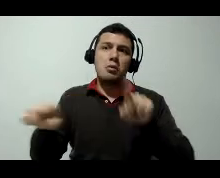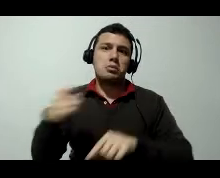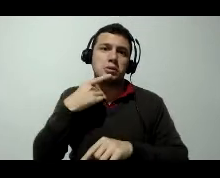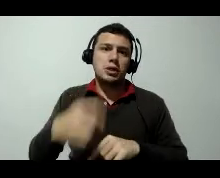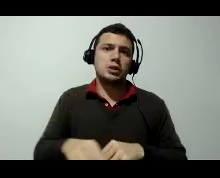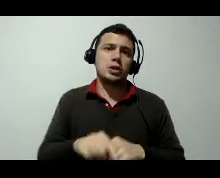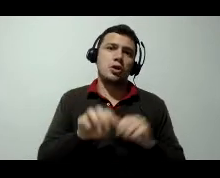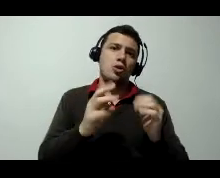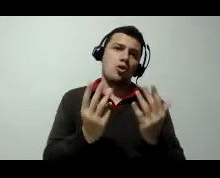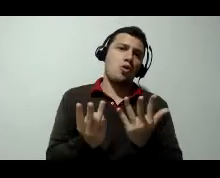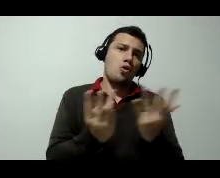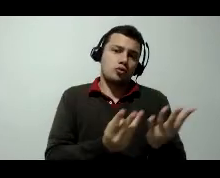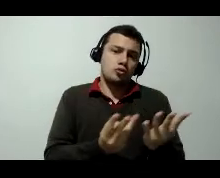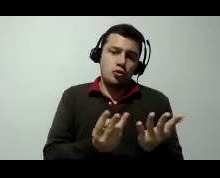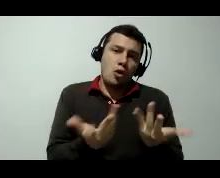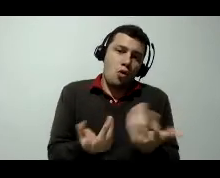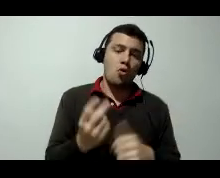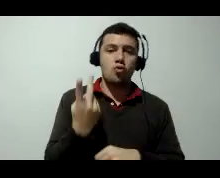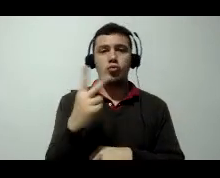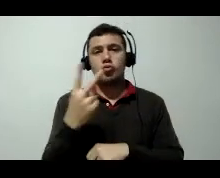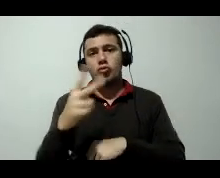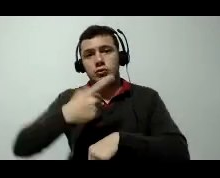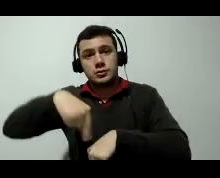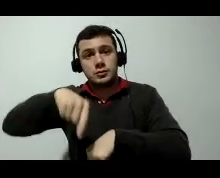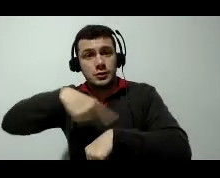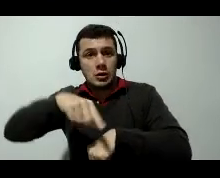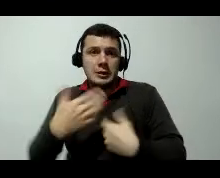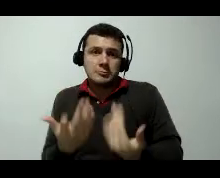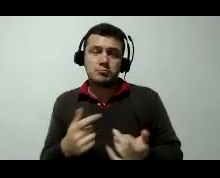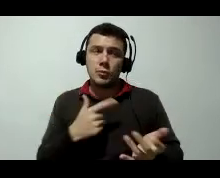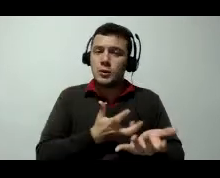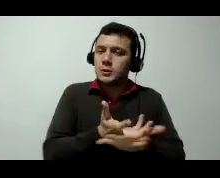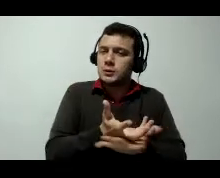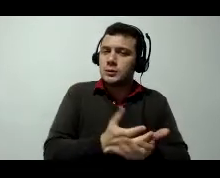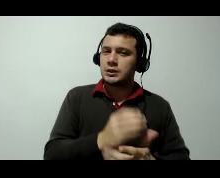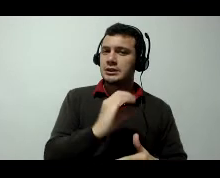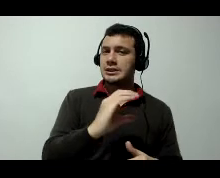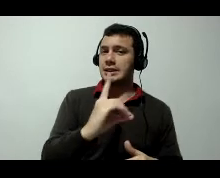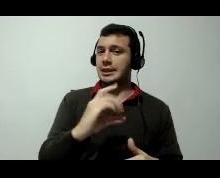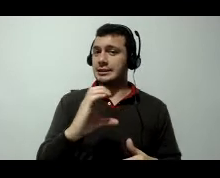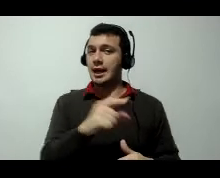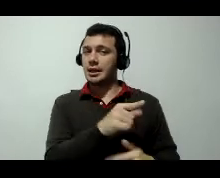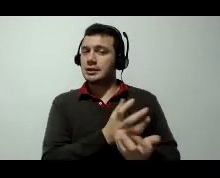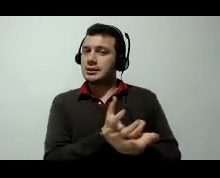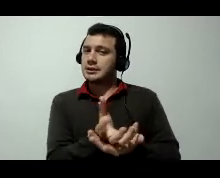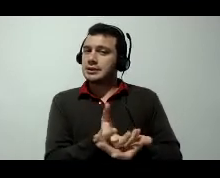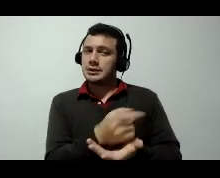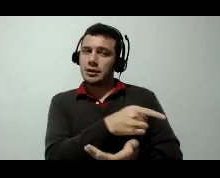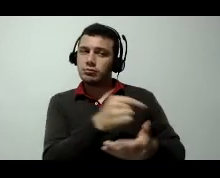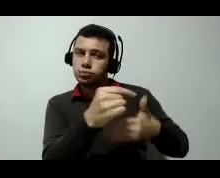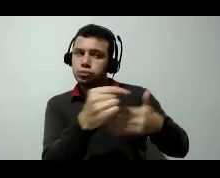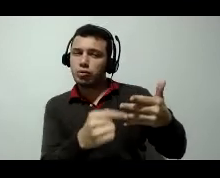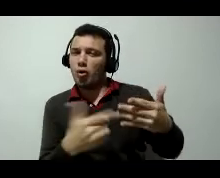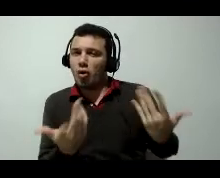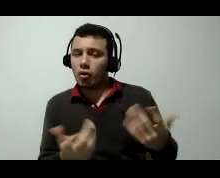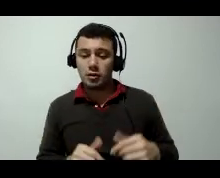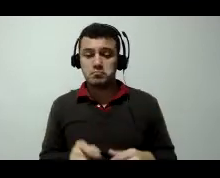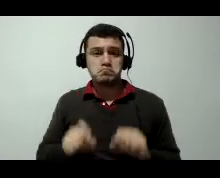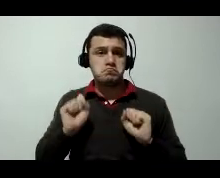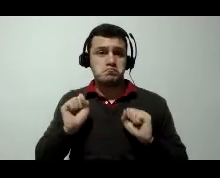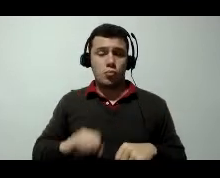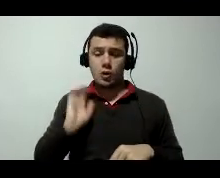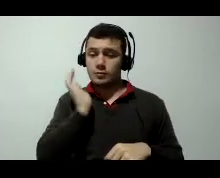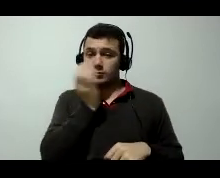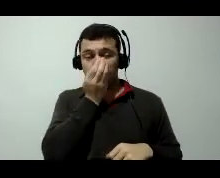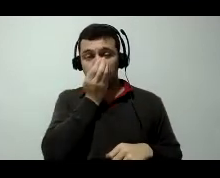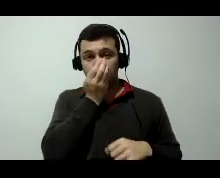estas recomendaciones que me da el CDC, me dice, venga, usted puede hacer un uso extendido de esos elementos de protección personal,